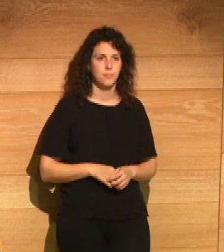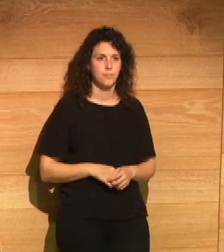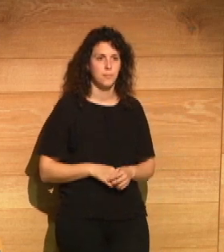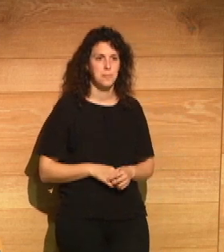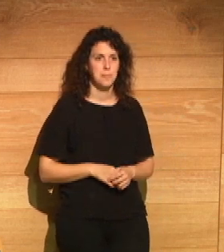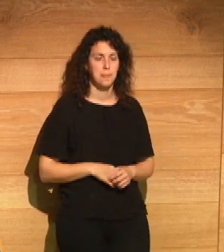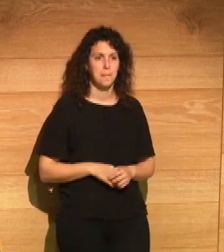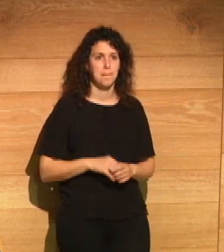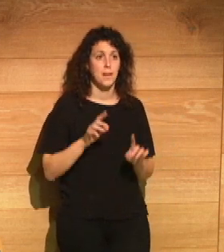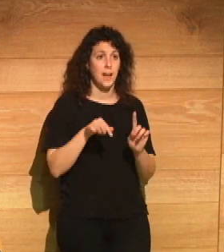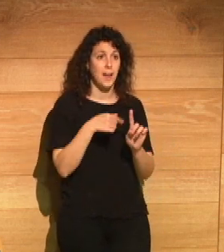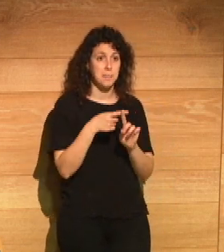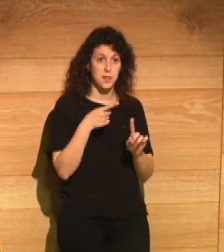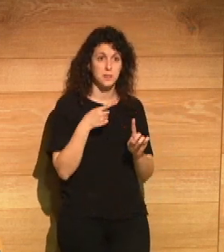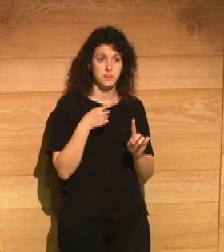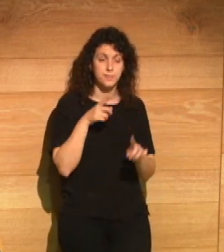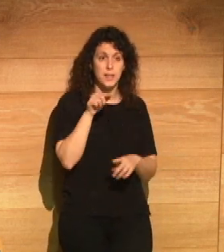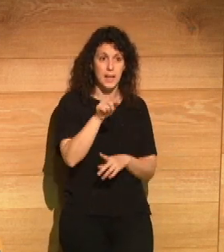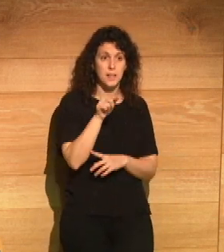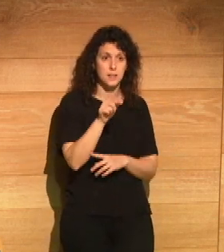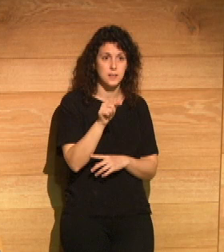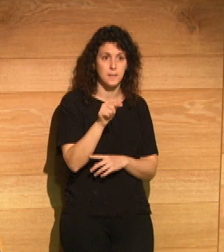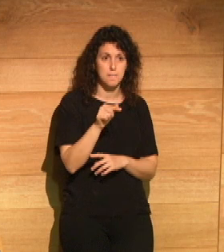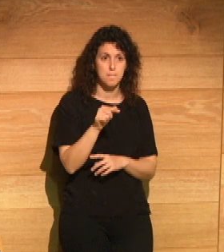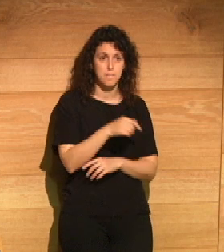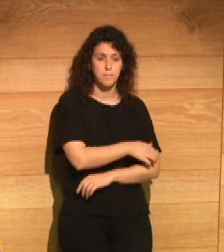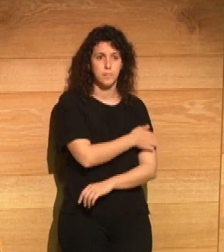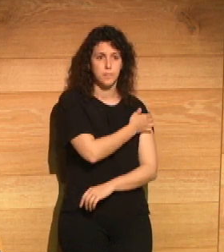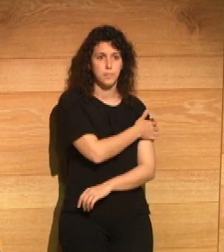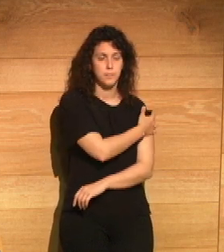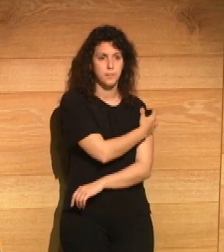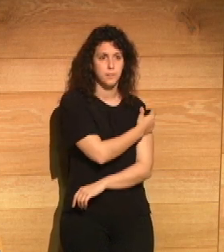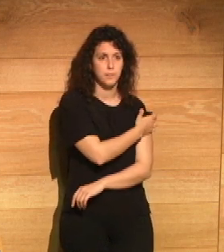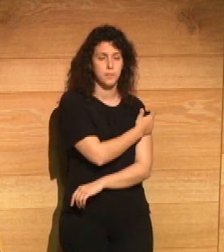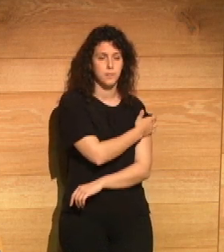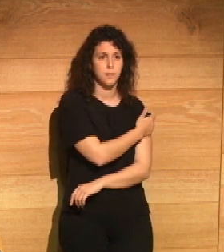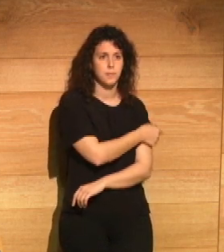Y además esta es una que deja a su hija